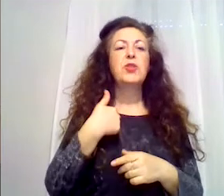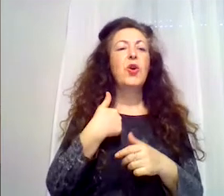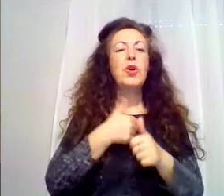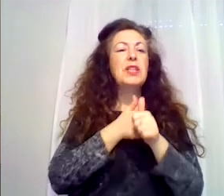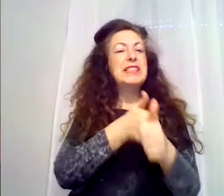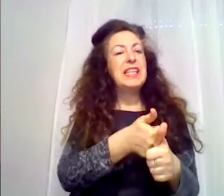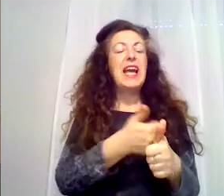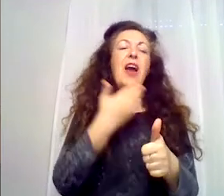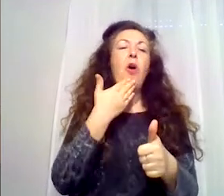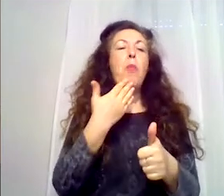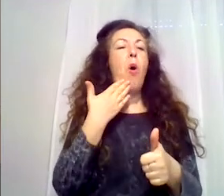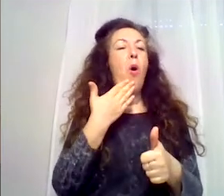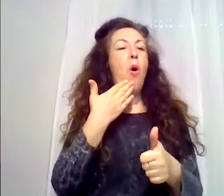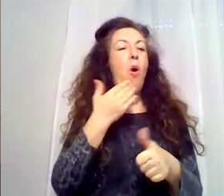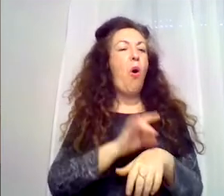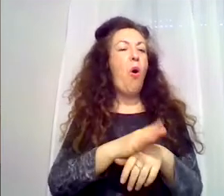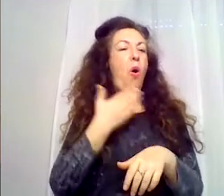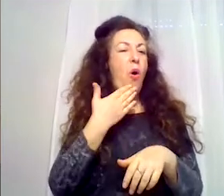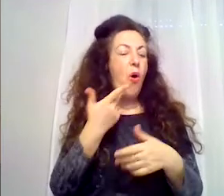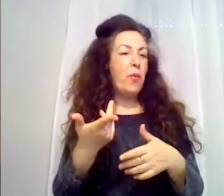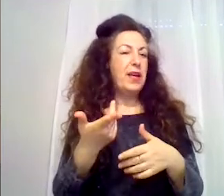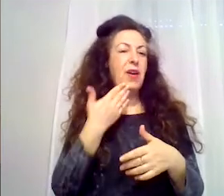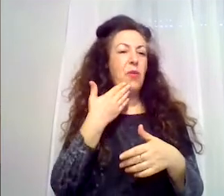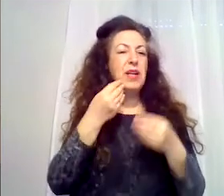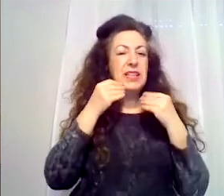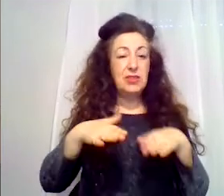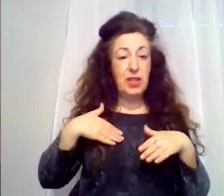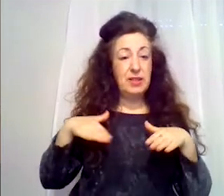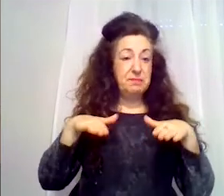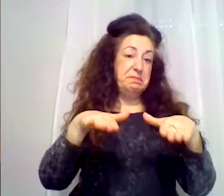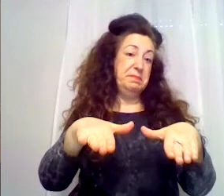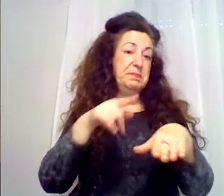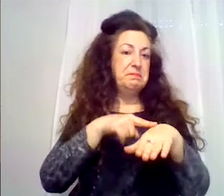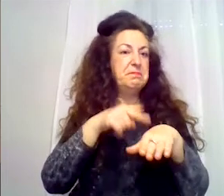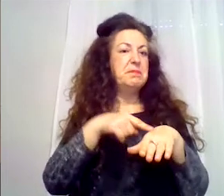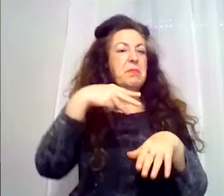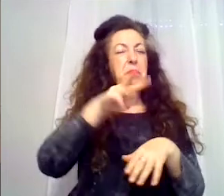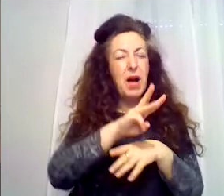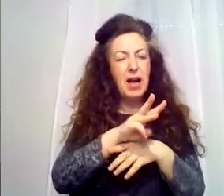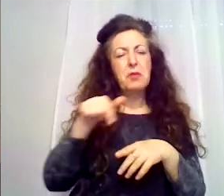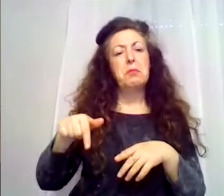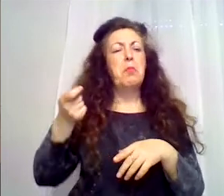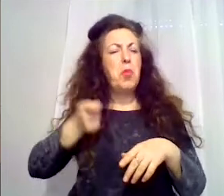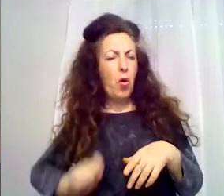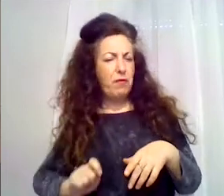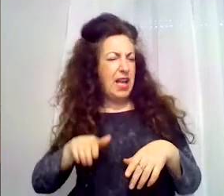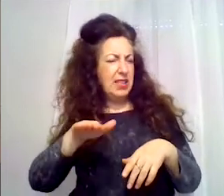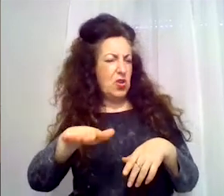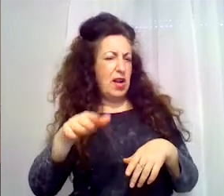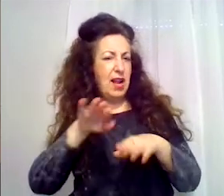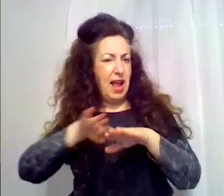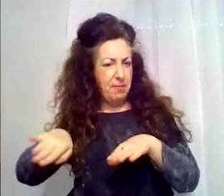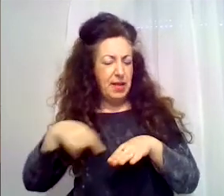he seguido de una manera muy cercana, como voy a explicar en los próximos minutos, pues casi como una especie de